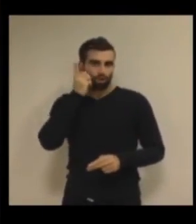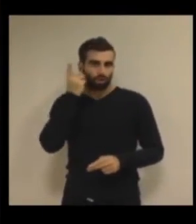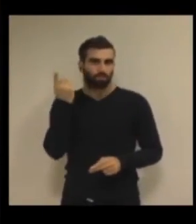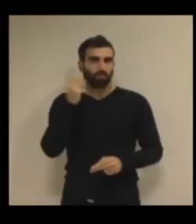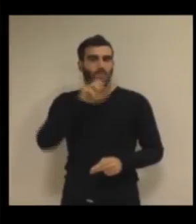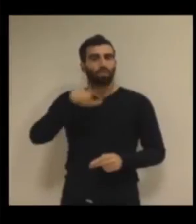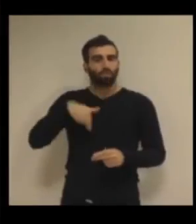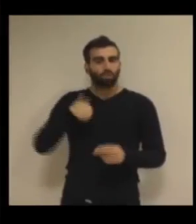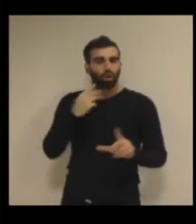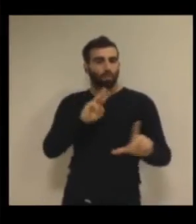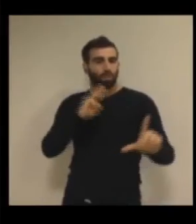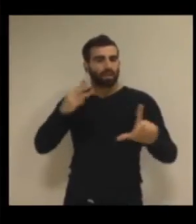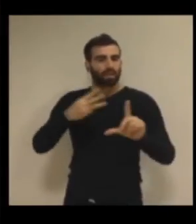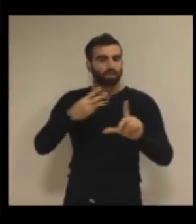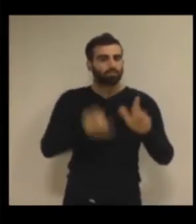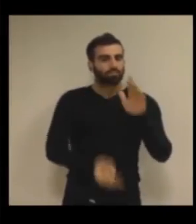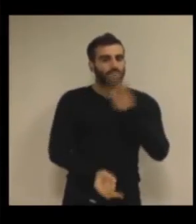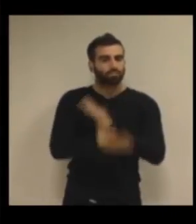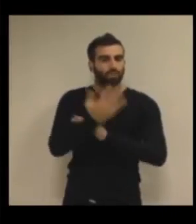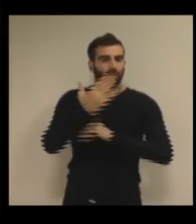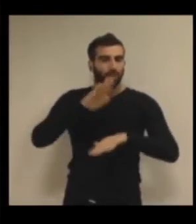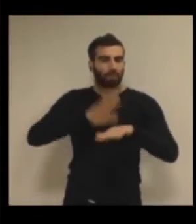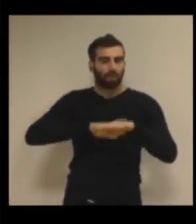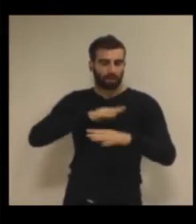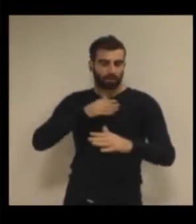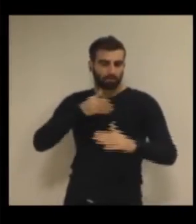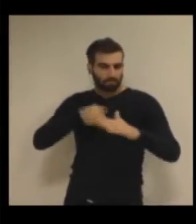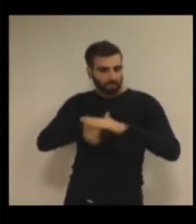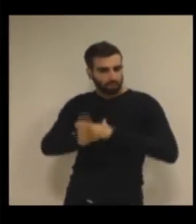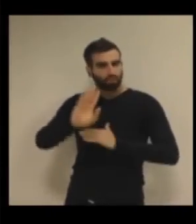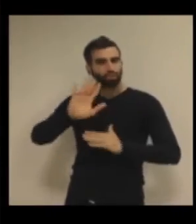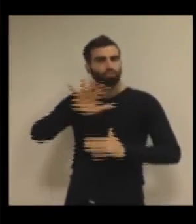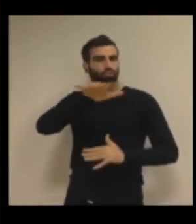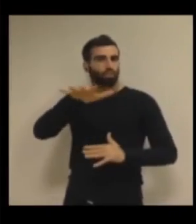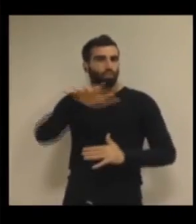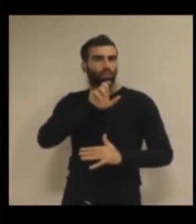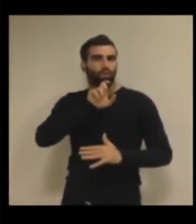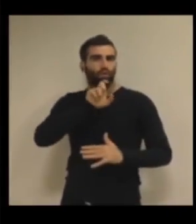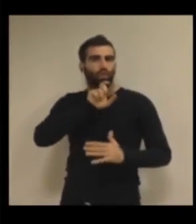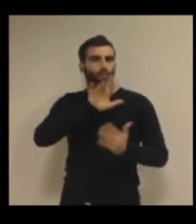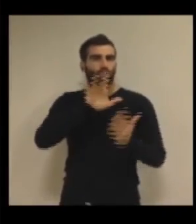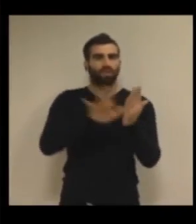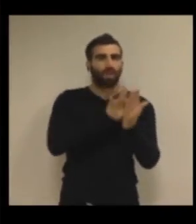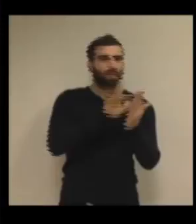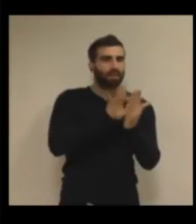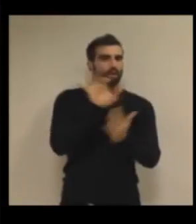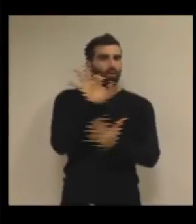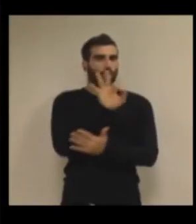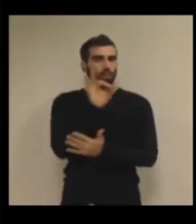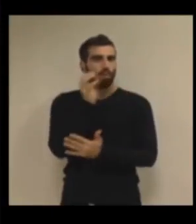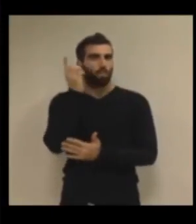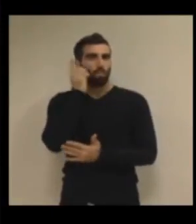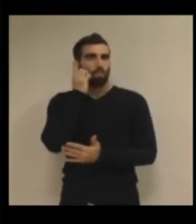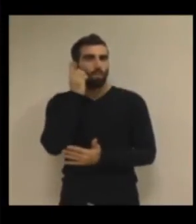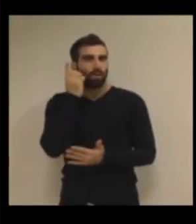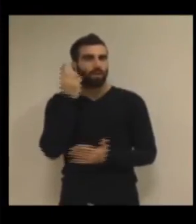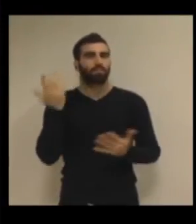diseñado para poderse utilizar desde una tablet o desde un teléfono móvil. Pero hay una